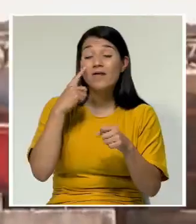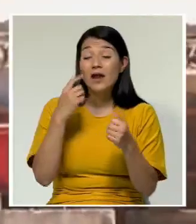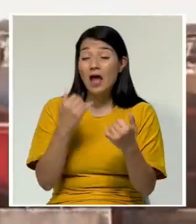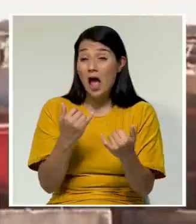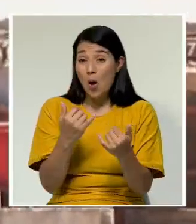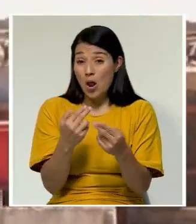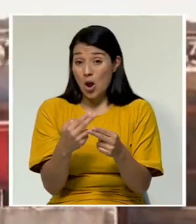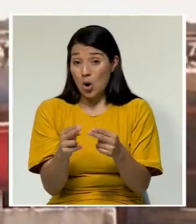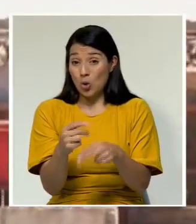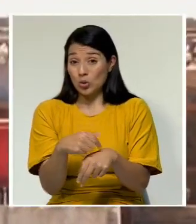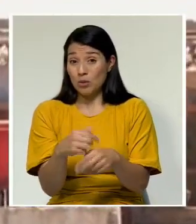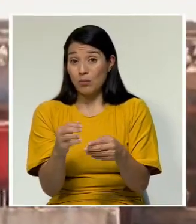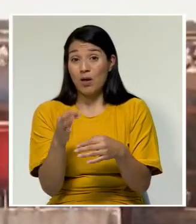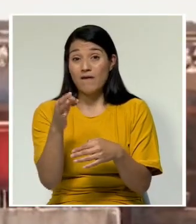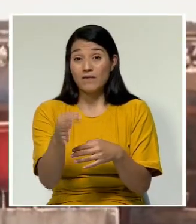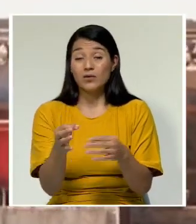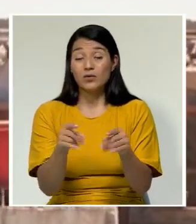8.